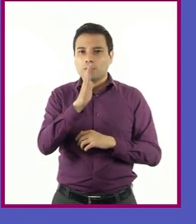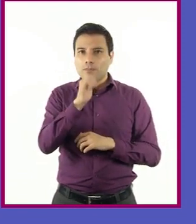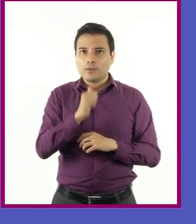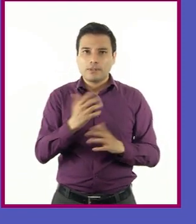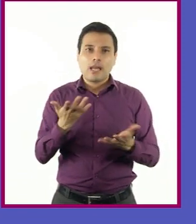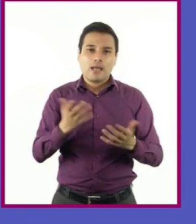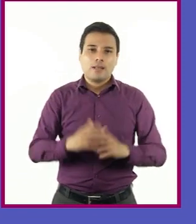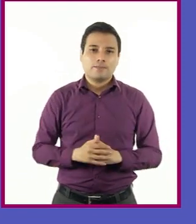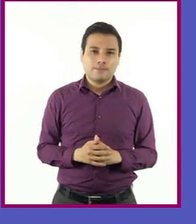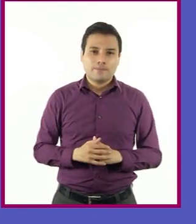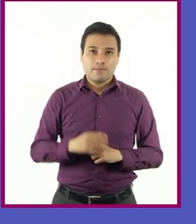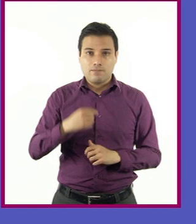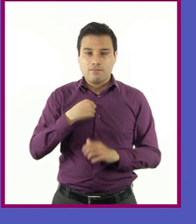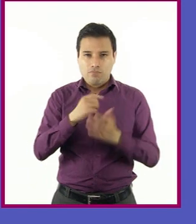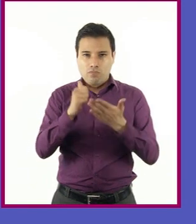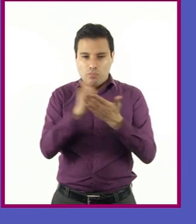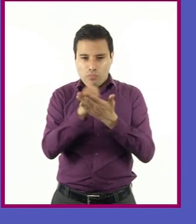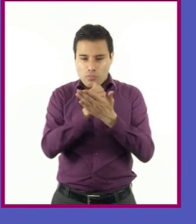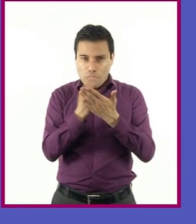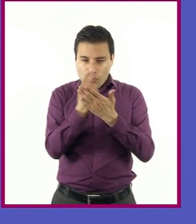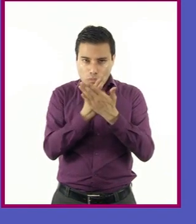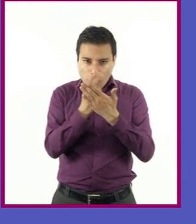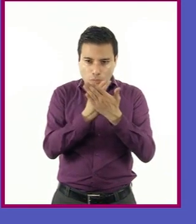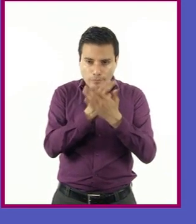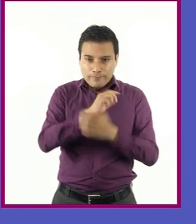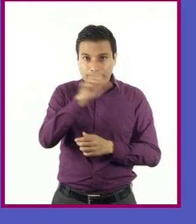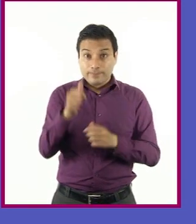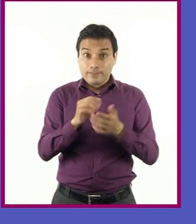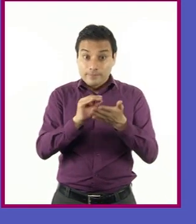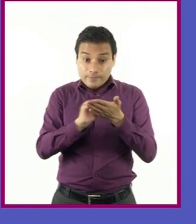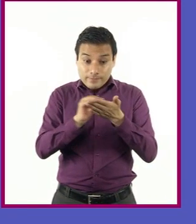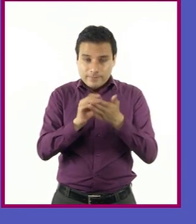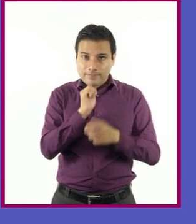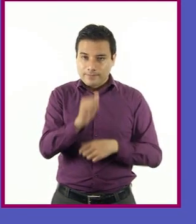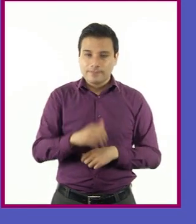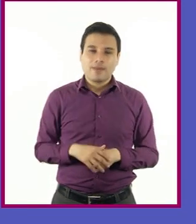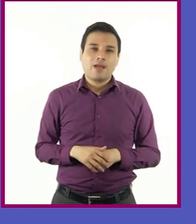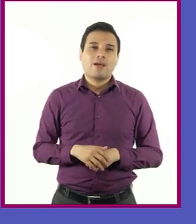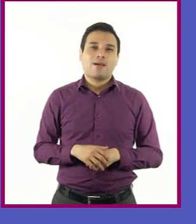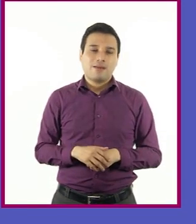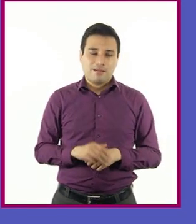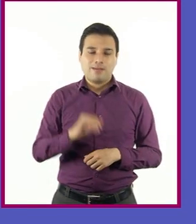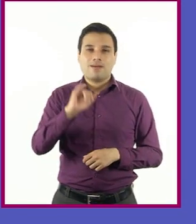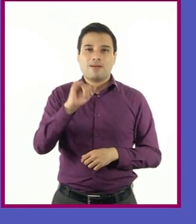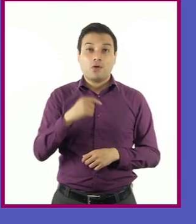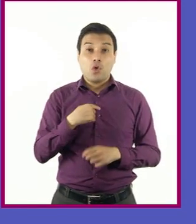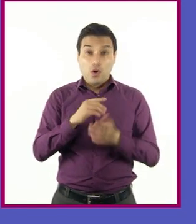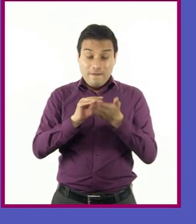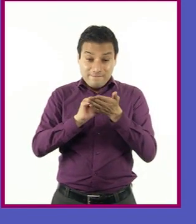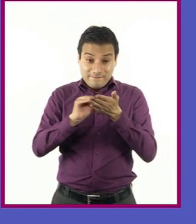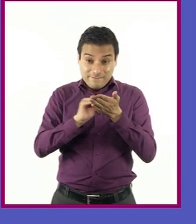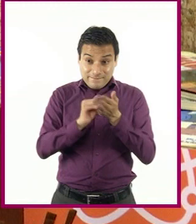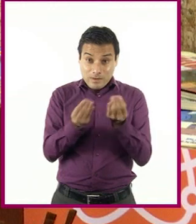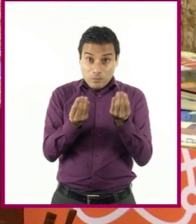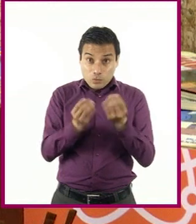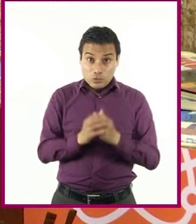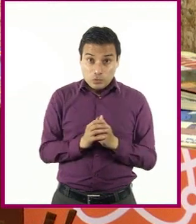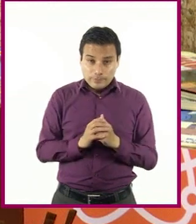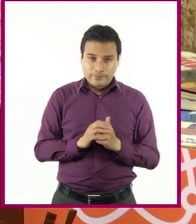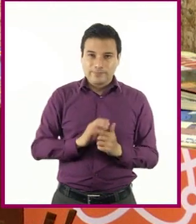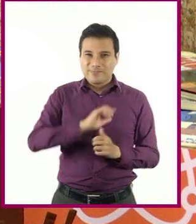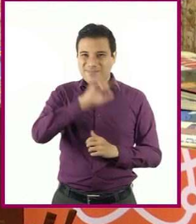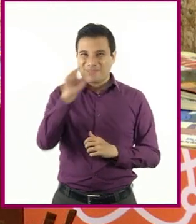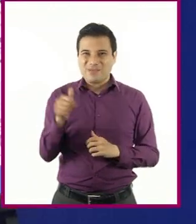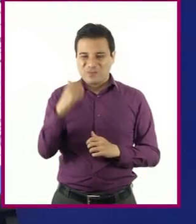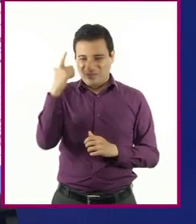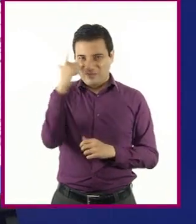borrar y dañar el papel. Tienes razón. Cuando borramos demasiado, el papel pierde su característica y se